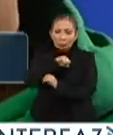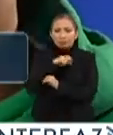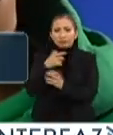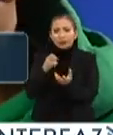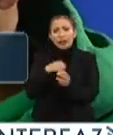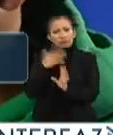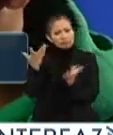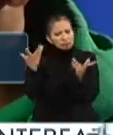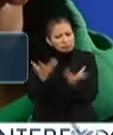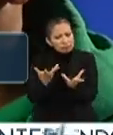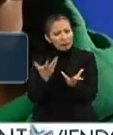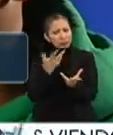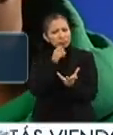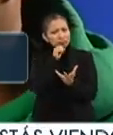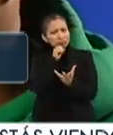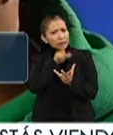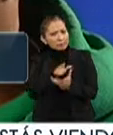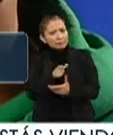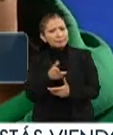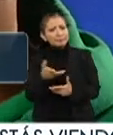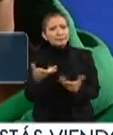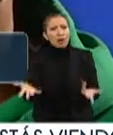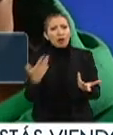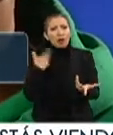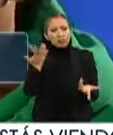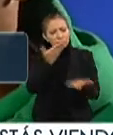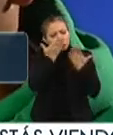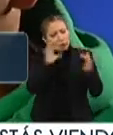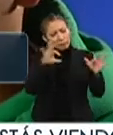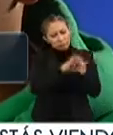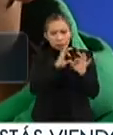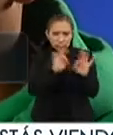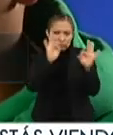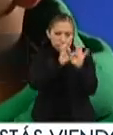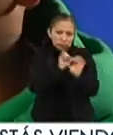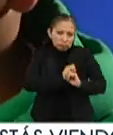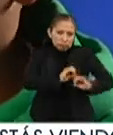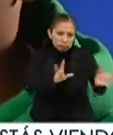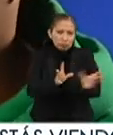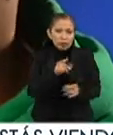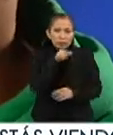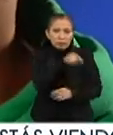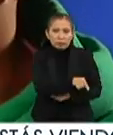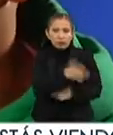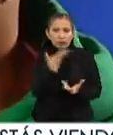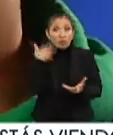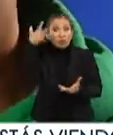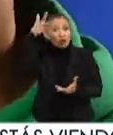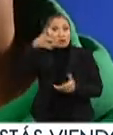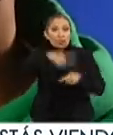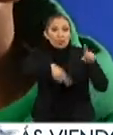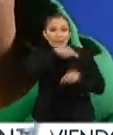Y pues llevarlo también con el académico también es muy importante porque, o sea,